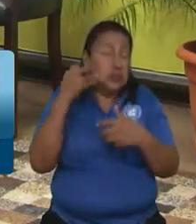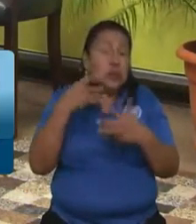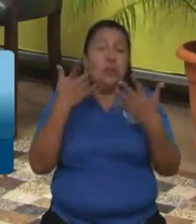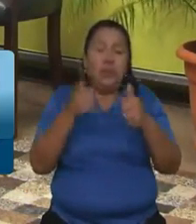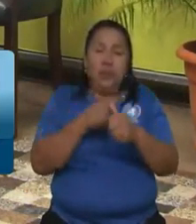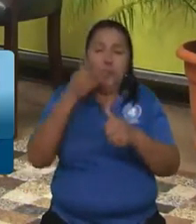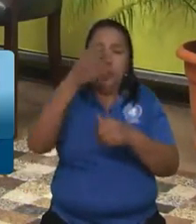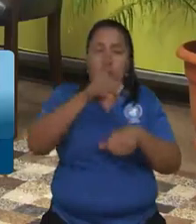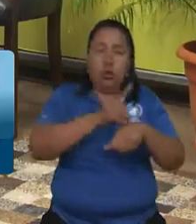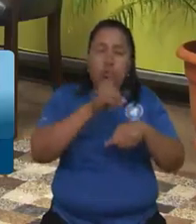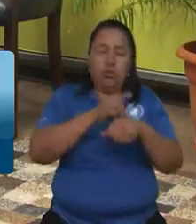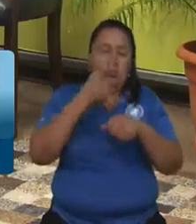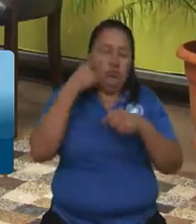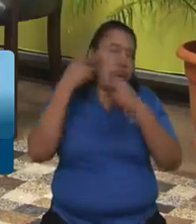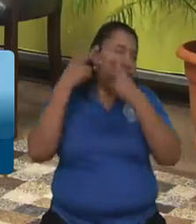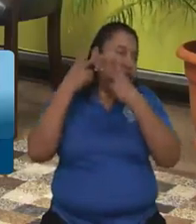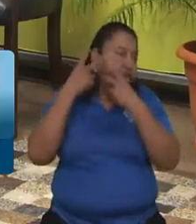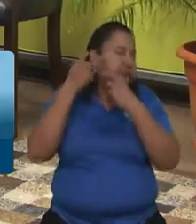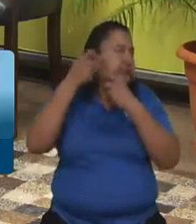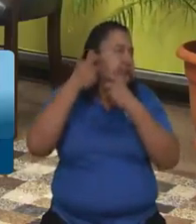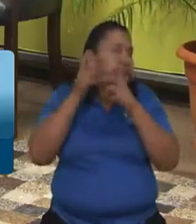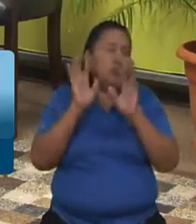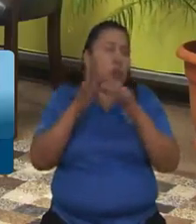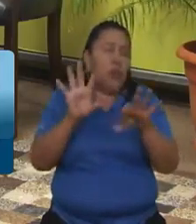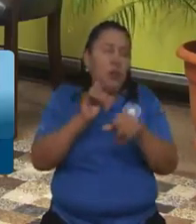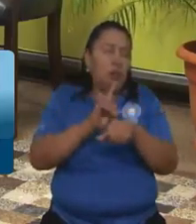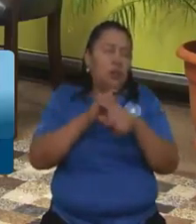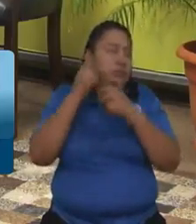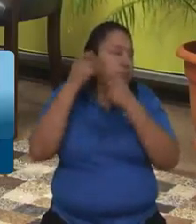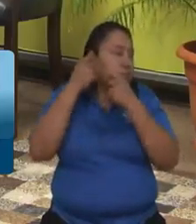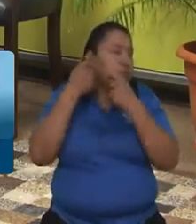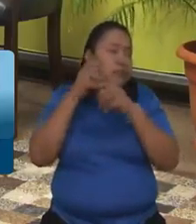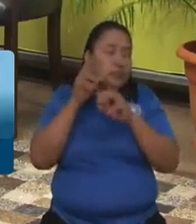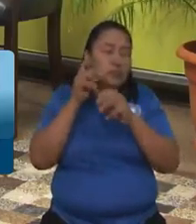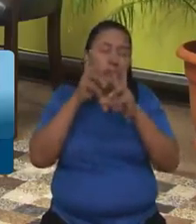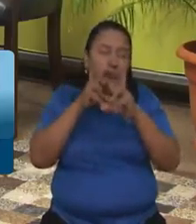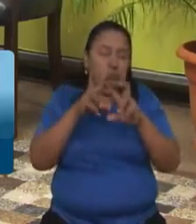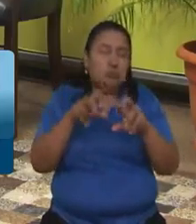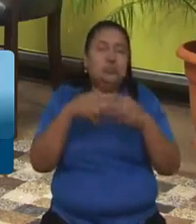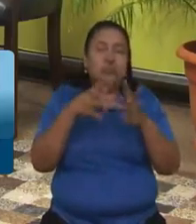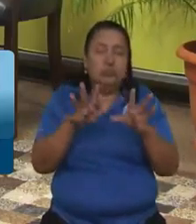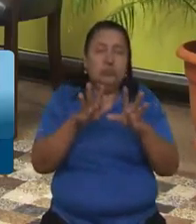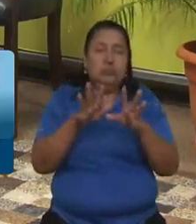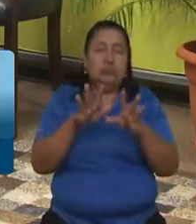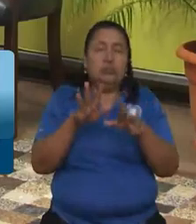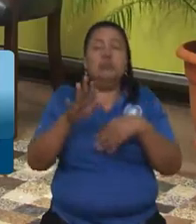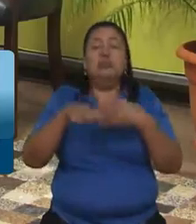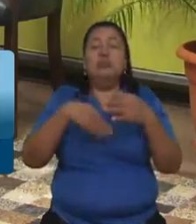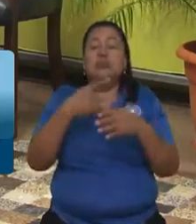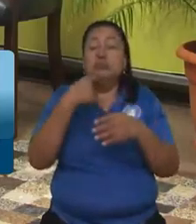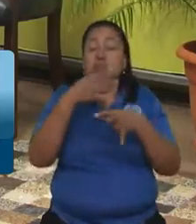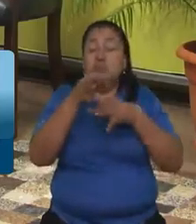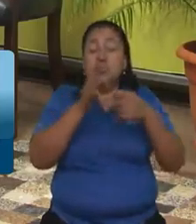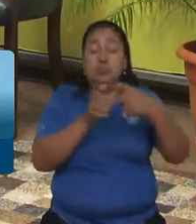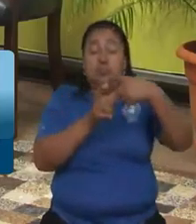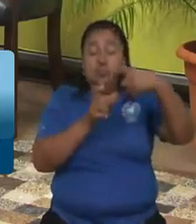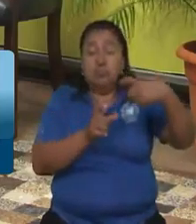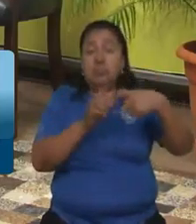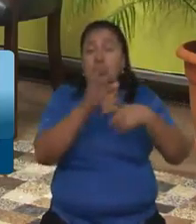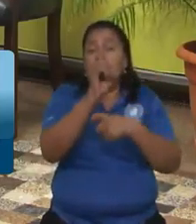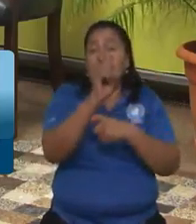agua? Lo importante sobre todo es decir no a automedicarse, porque esto llega a complicar las infecciones del oído,